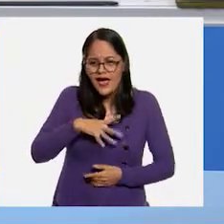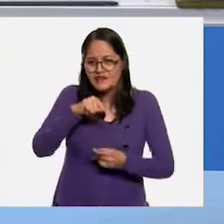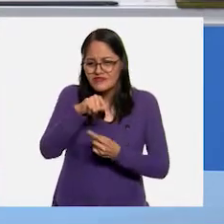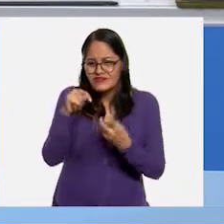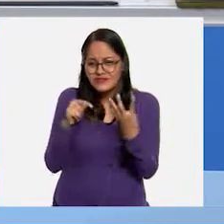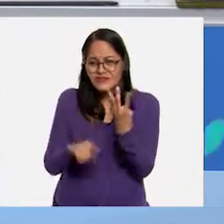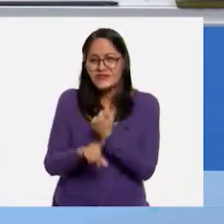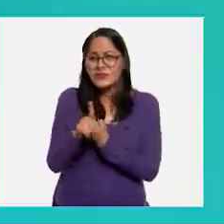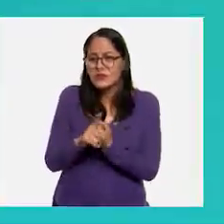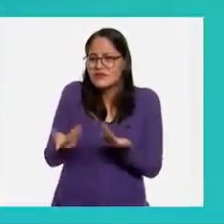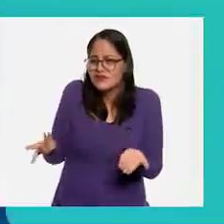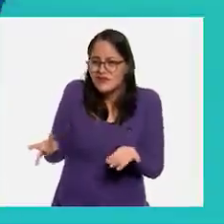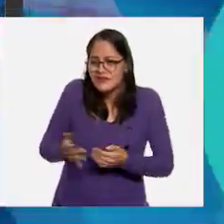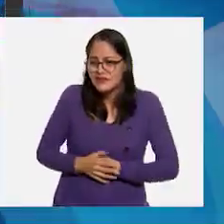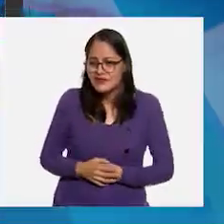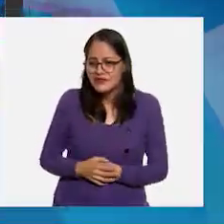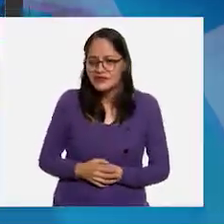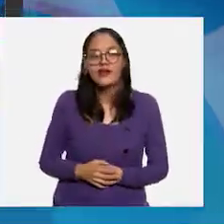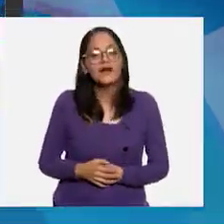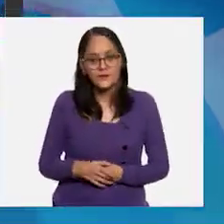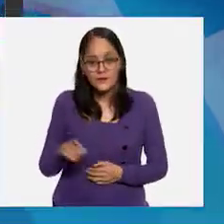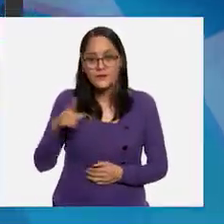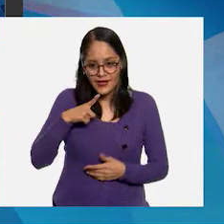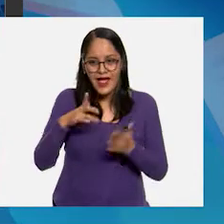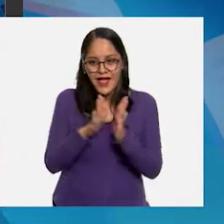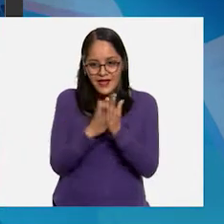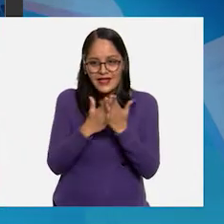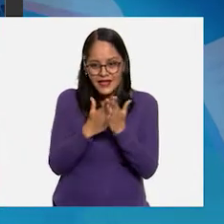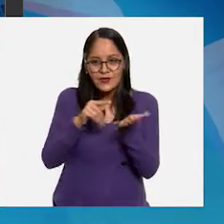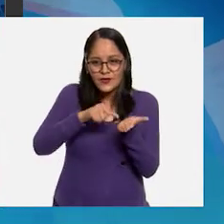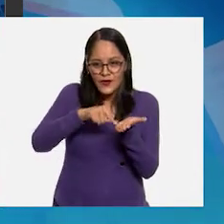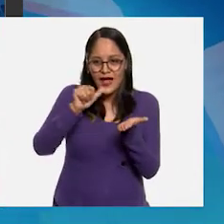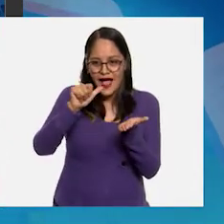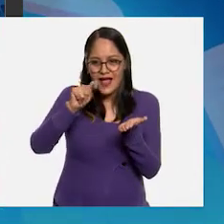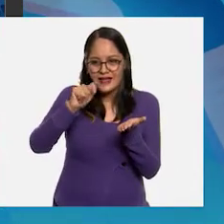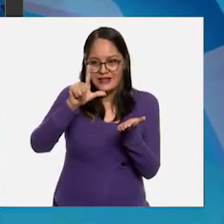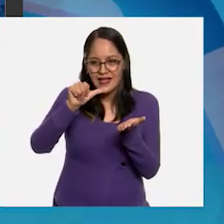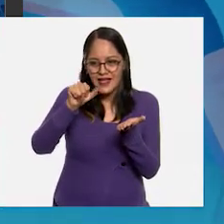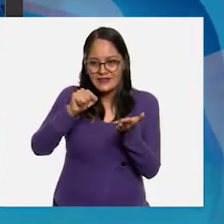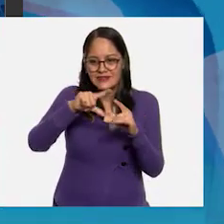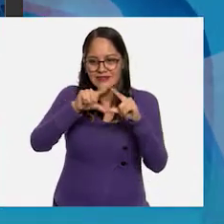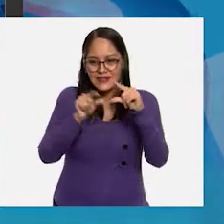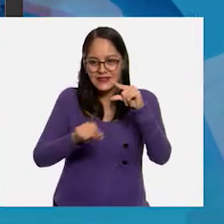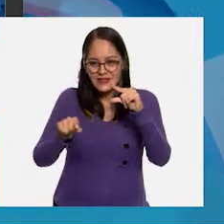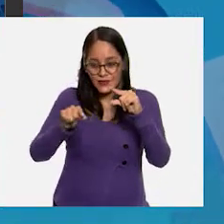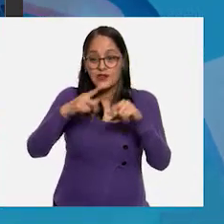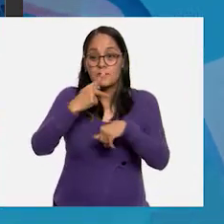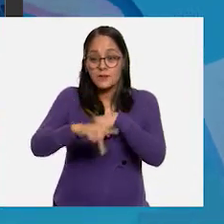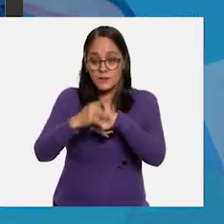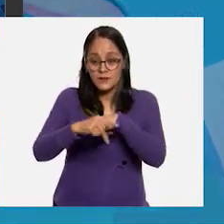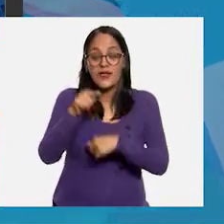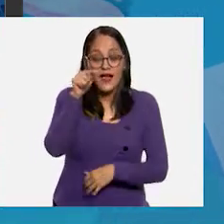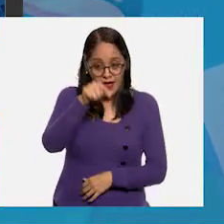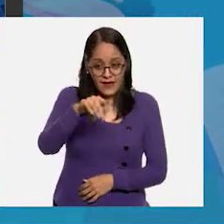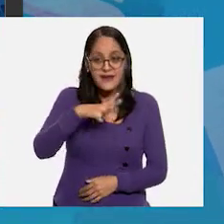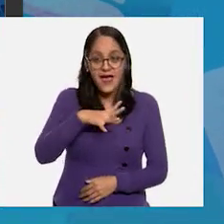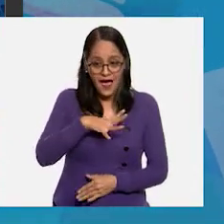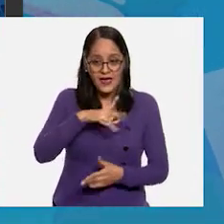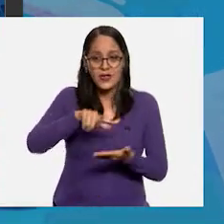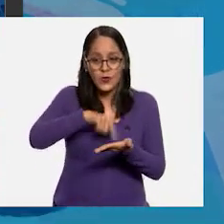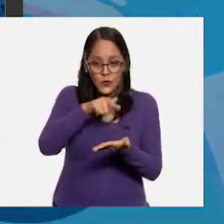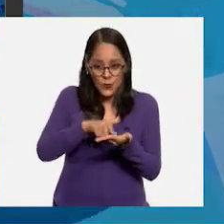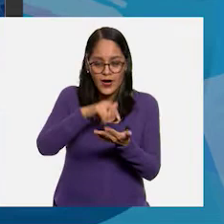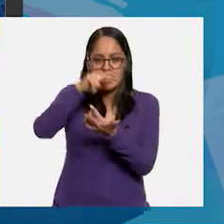esos fenómenos? ¡Ay! Del Atlas Nacional de Riesgos que nos dijo la maestra. Ahí están representadas las zonas